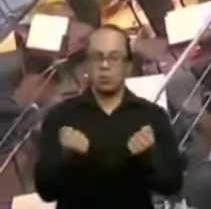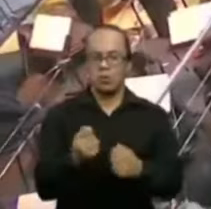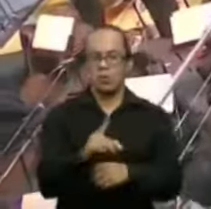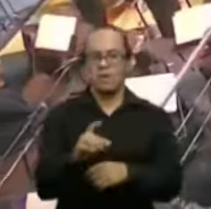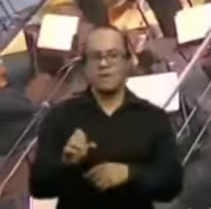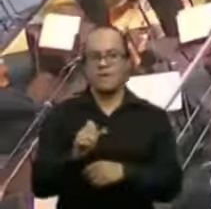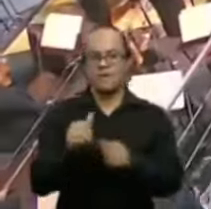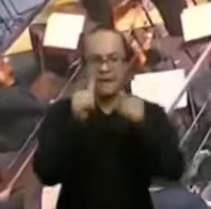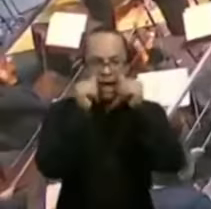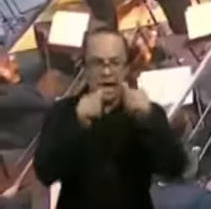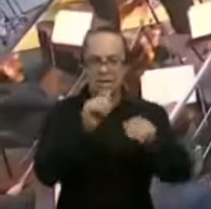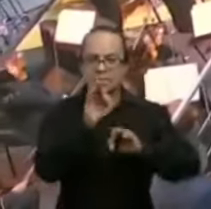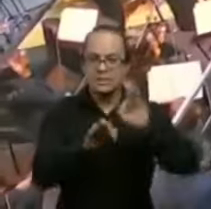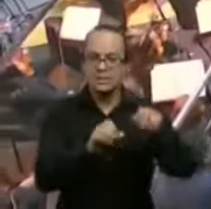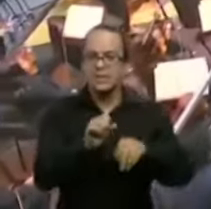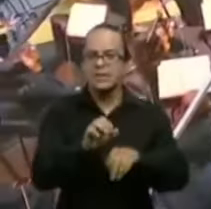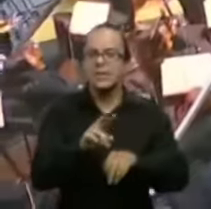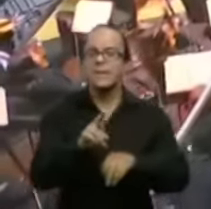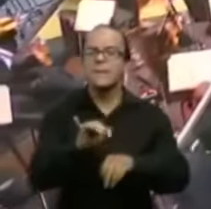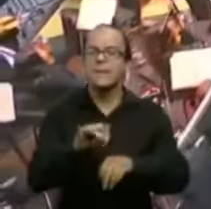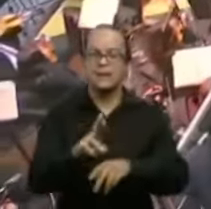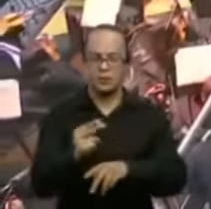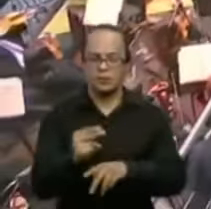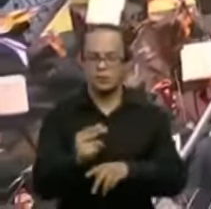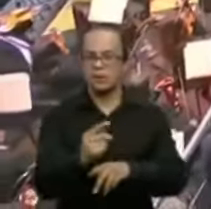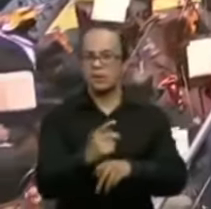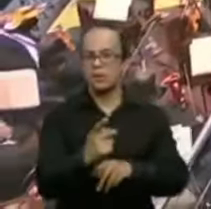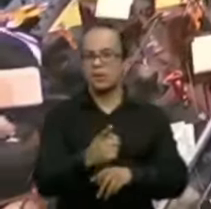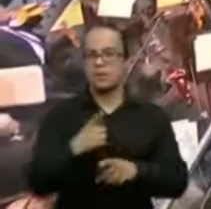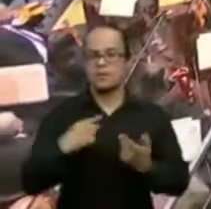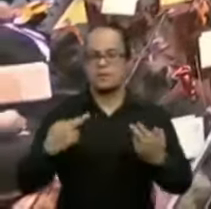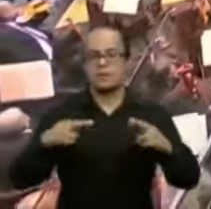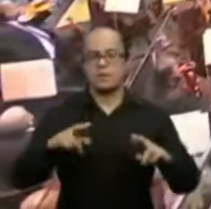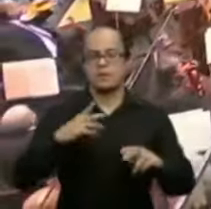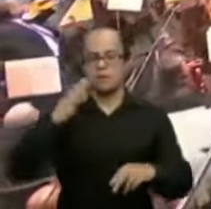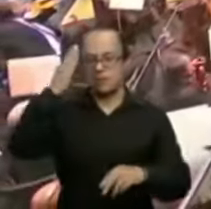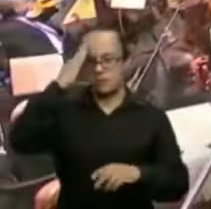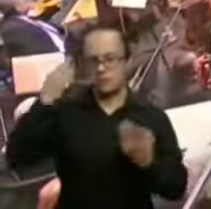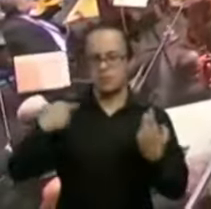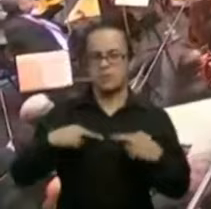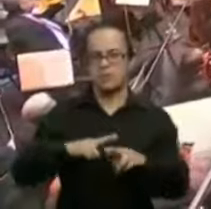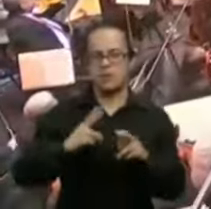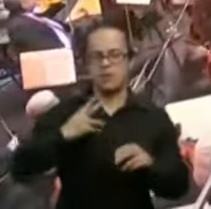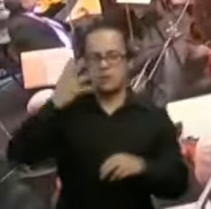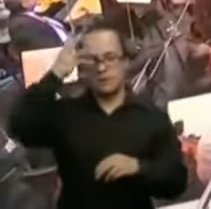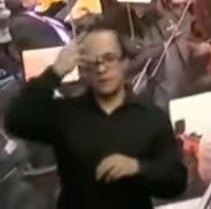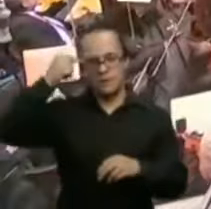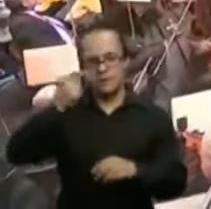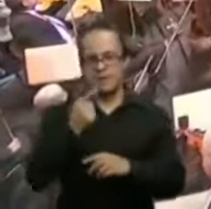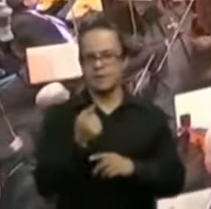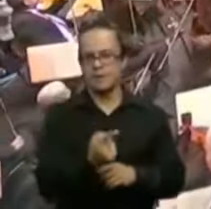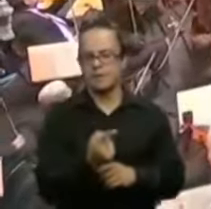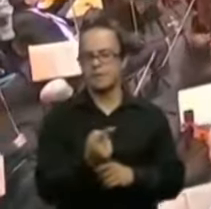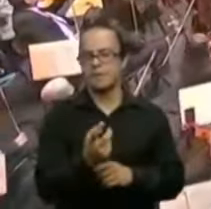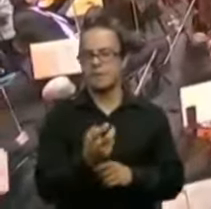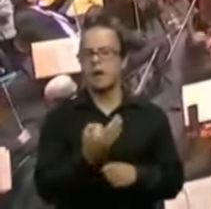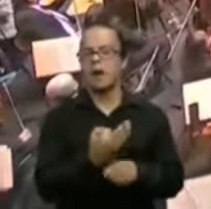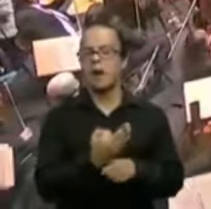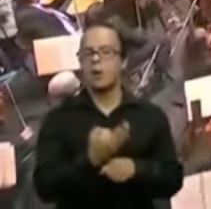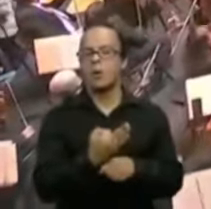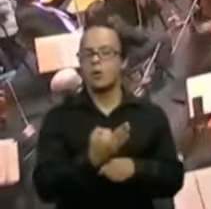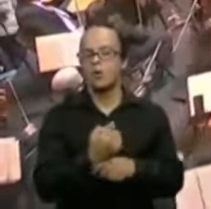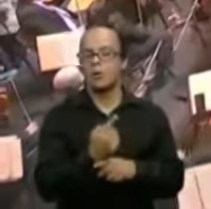insignia de este gobierno que encabeza la maestra Delfina Gómez Álvarez. Ahí